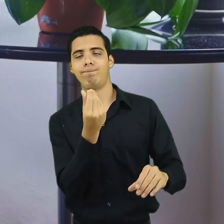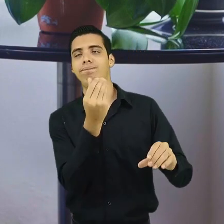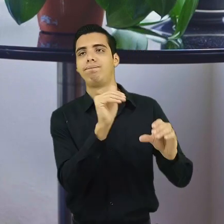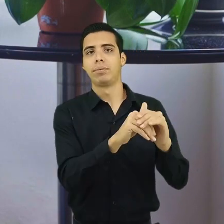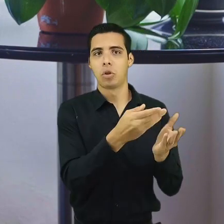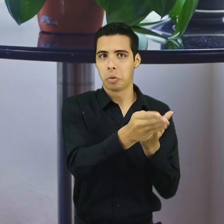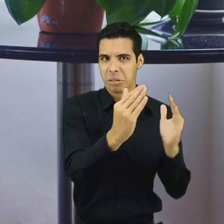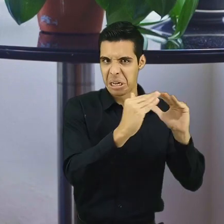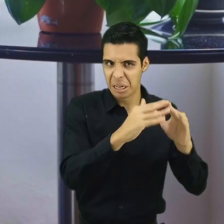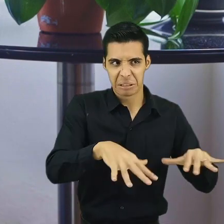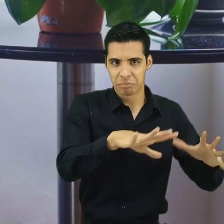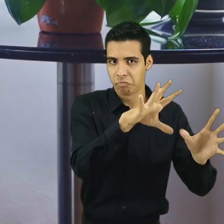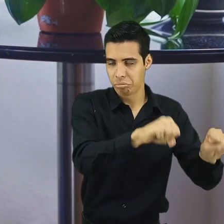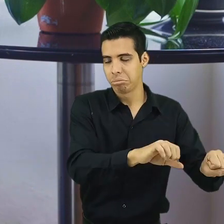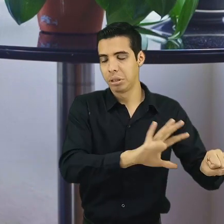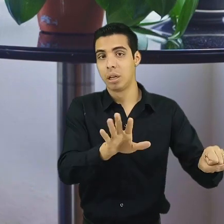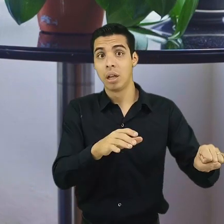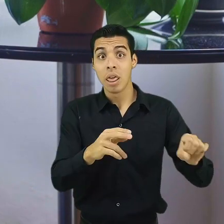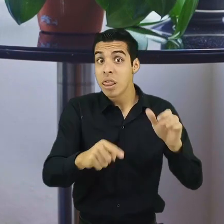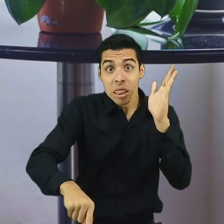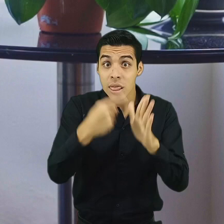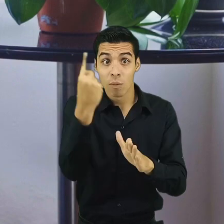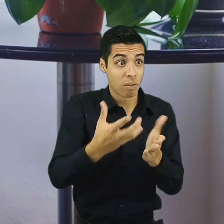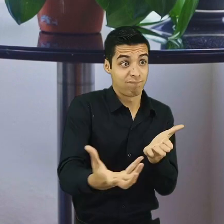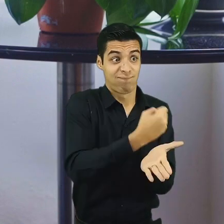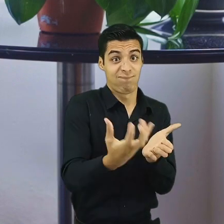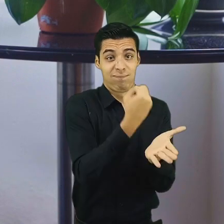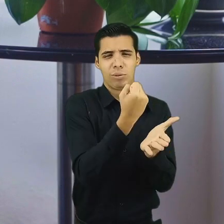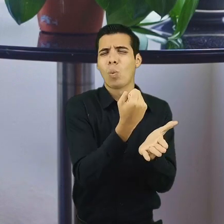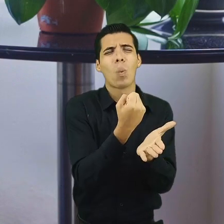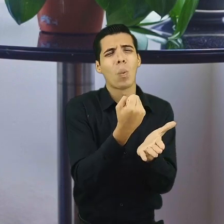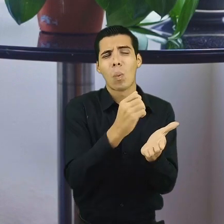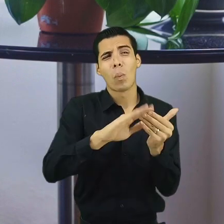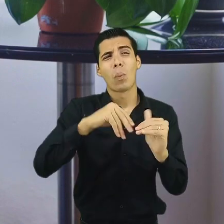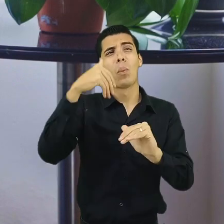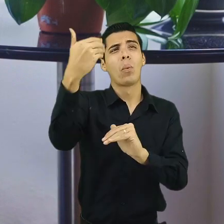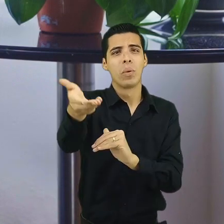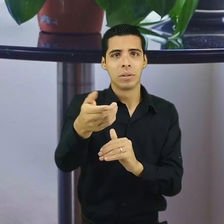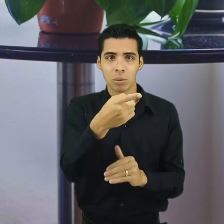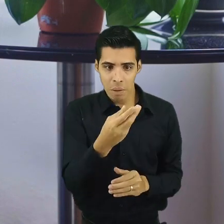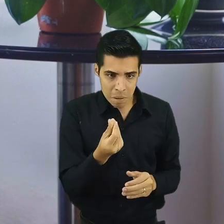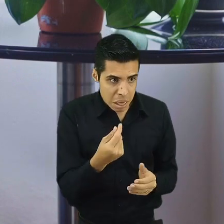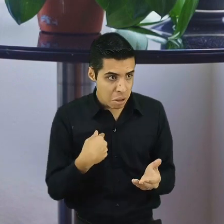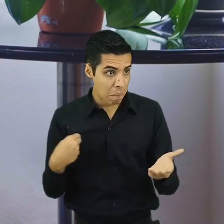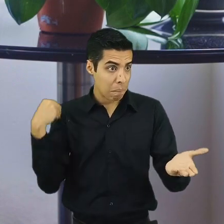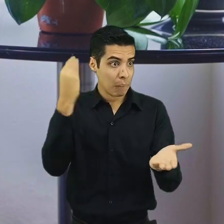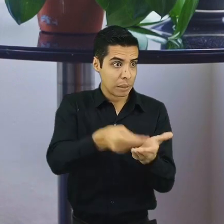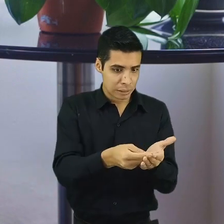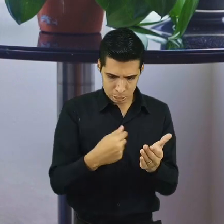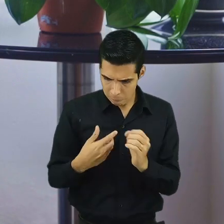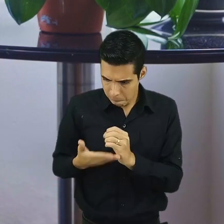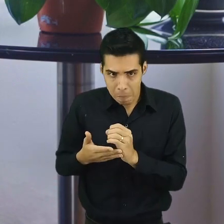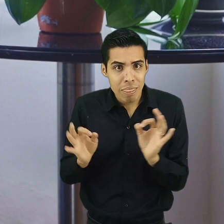nuestra inversión. Por eso te recomiendo que tengas unos ingresos estables al momento de invertir en finca raíz, junto con otras inversiones en tu cartera.